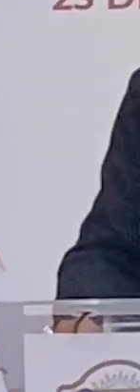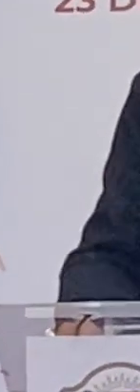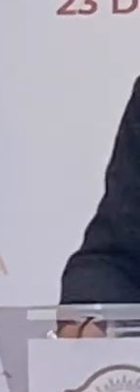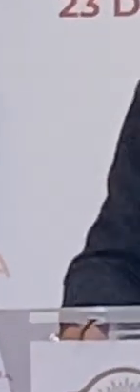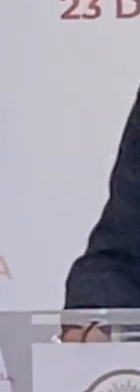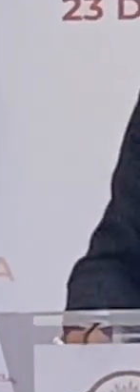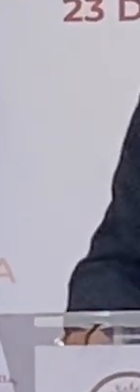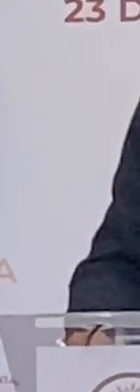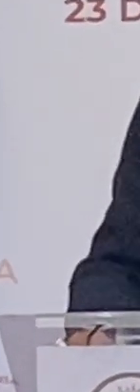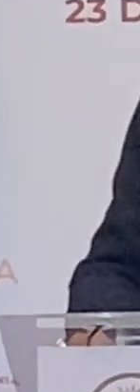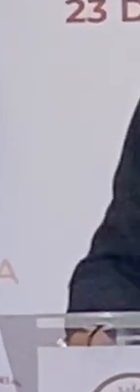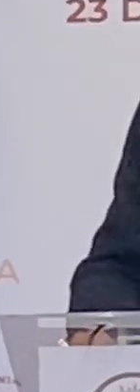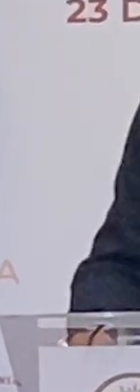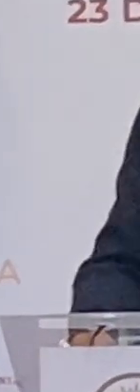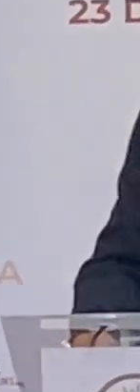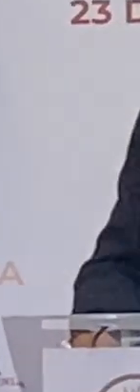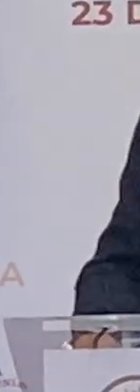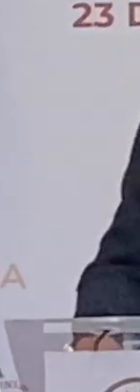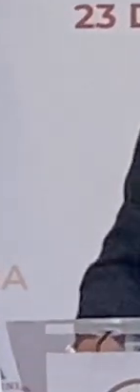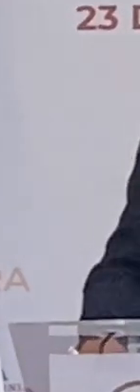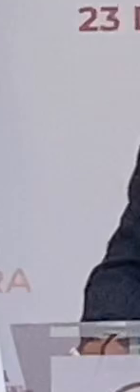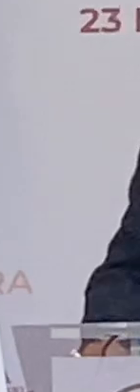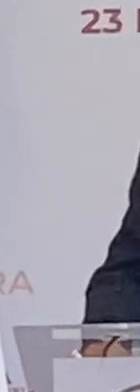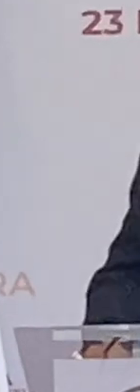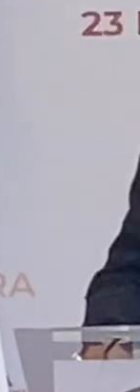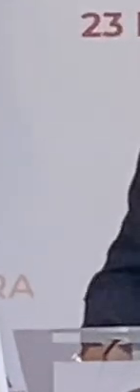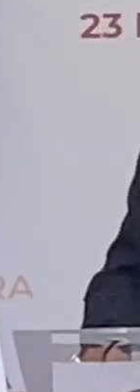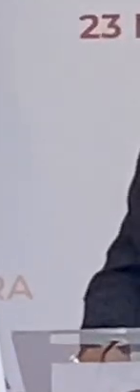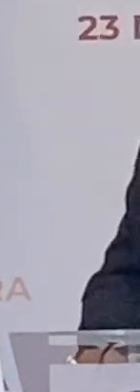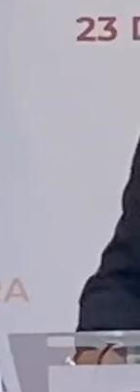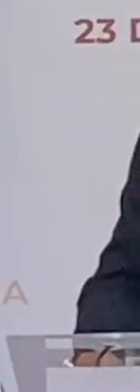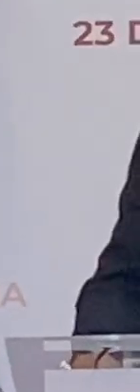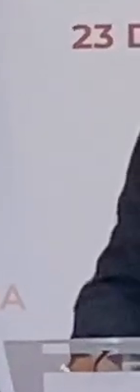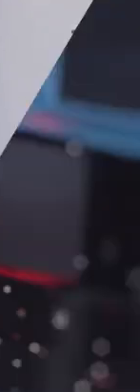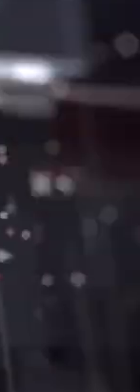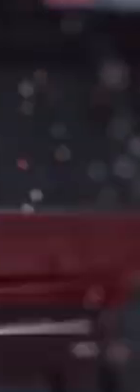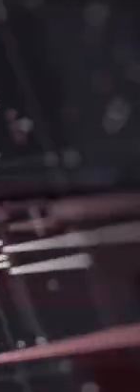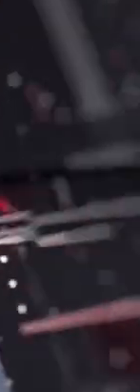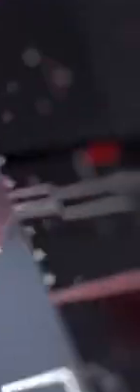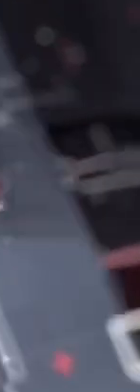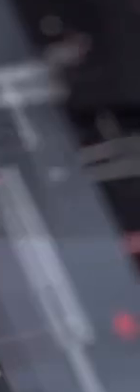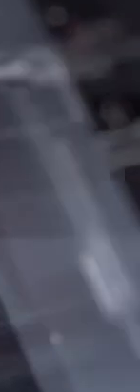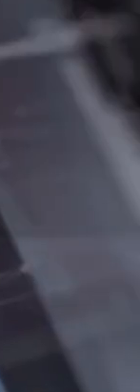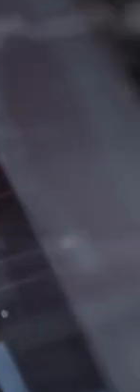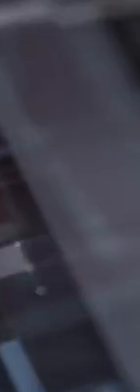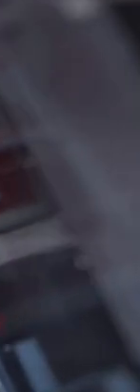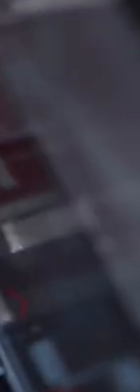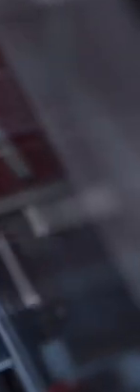se estima que se está perfilando para que pueda arrancar ese anuncio que hoy hace la presidenta de la República.